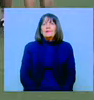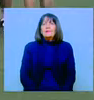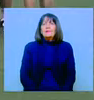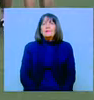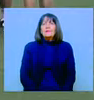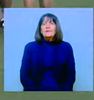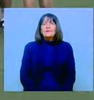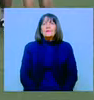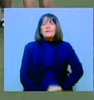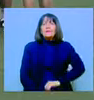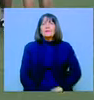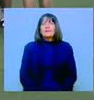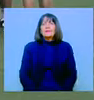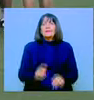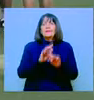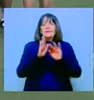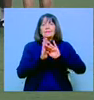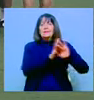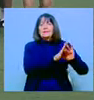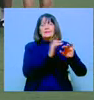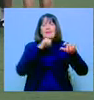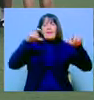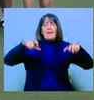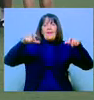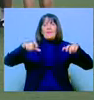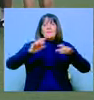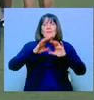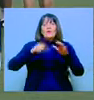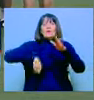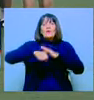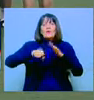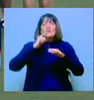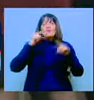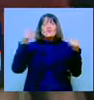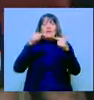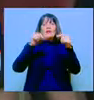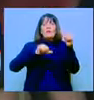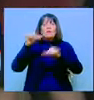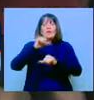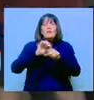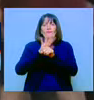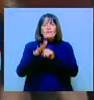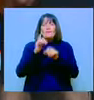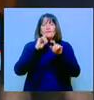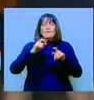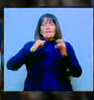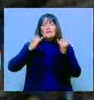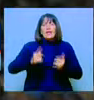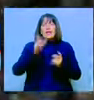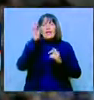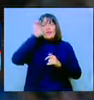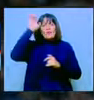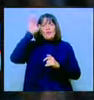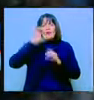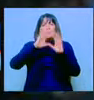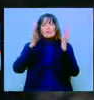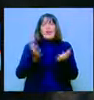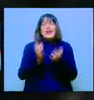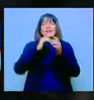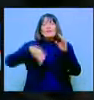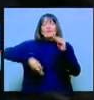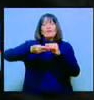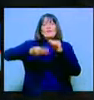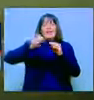covid-19 dejaron de lado la cancha y la pelota para luchar contra el coronavirus figuras del fútbol europeo y mundial se sumaron a